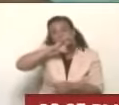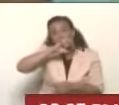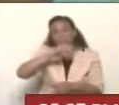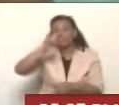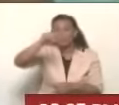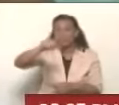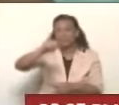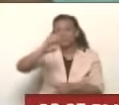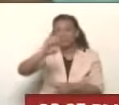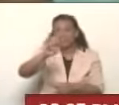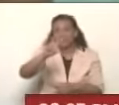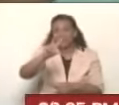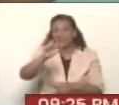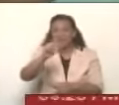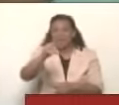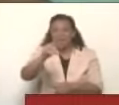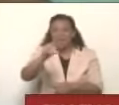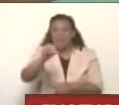Nevado.